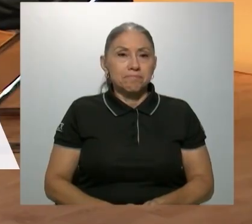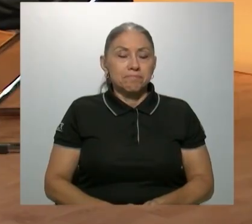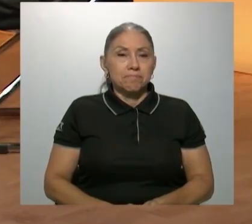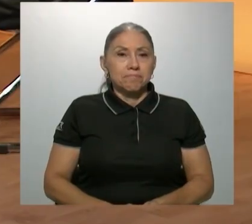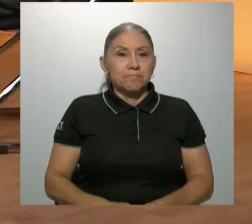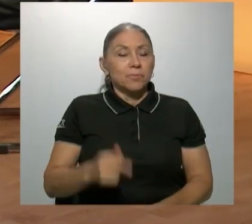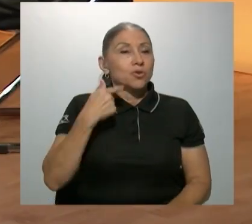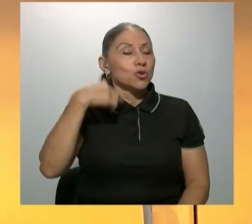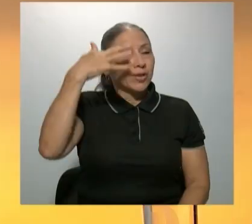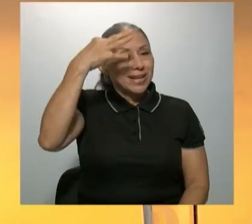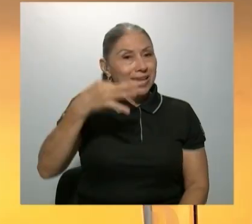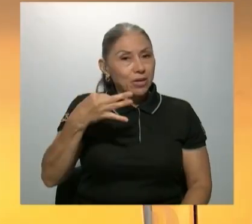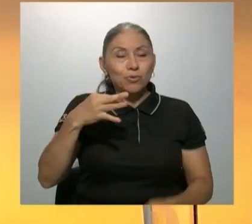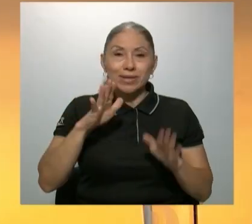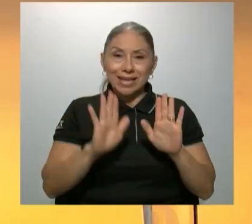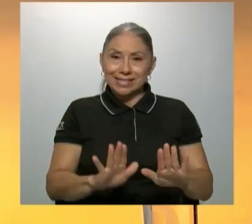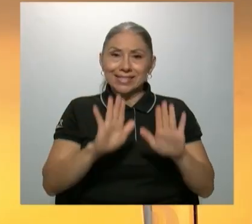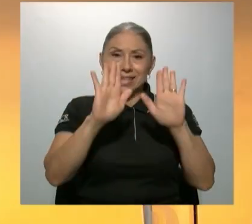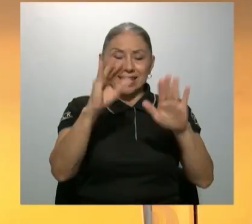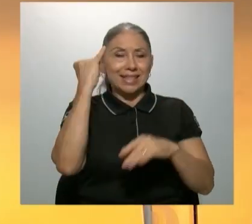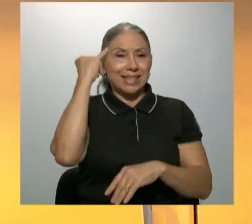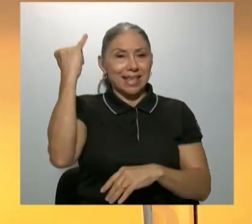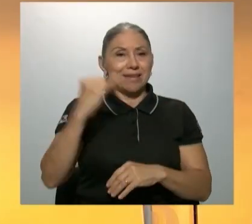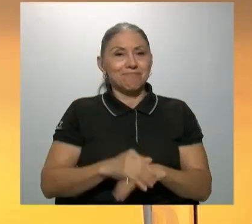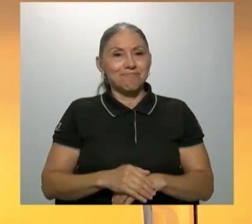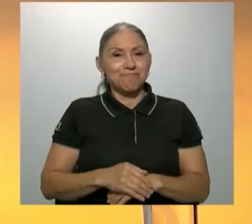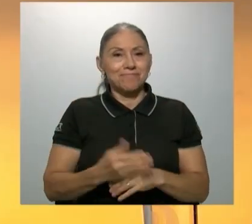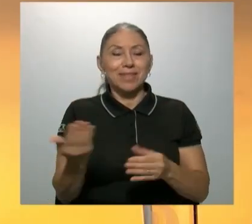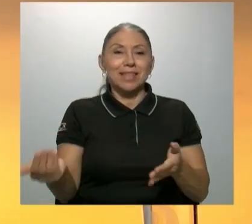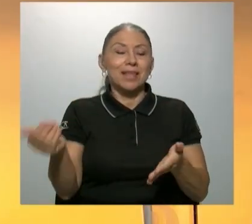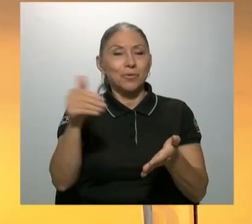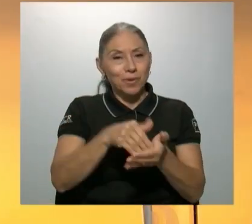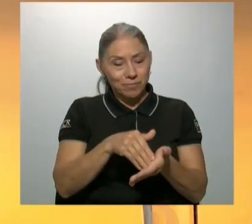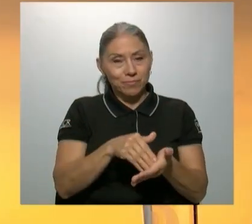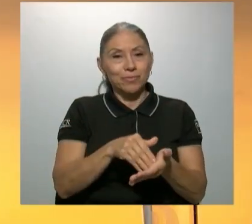Creo que es una excelente idea y de nuevo